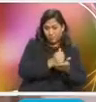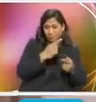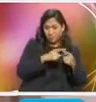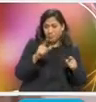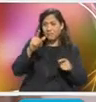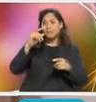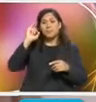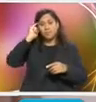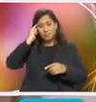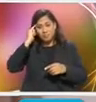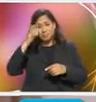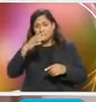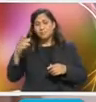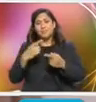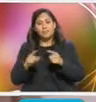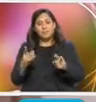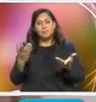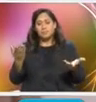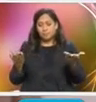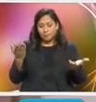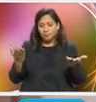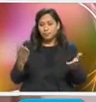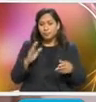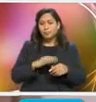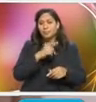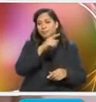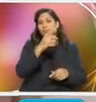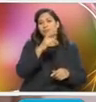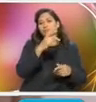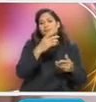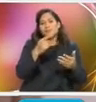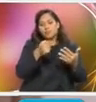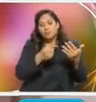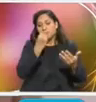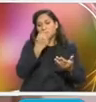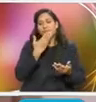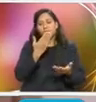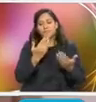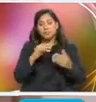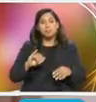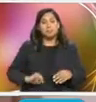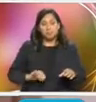vida que en lo rural, ¿no? Precisamente porque no hay acceso a ese tipo de alimentos.